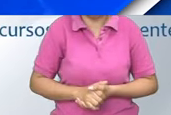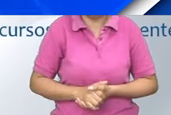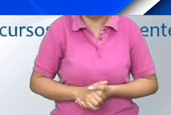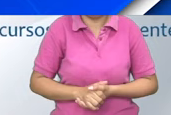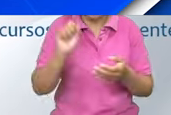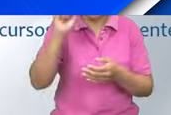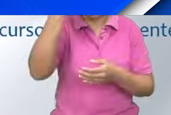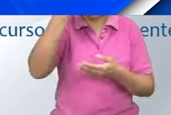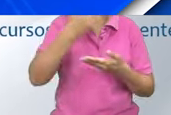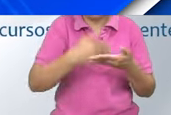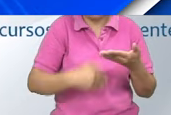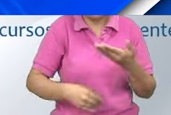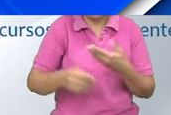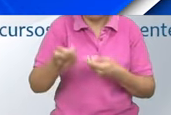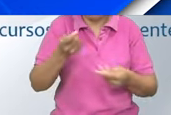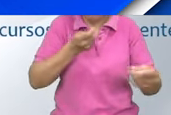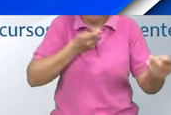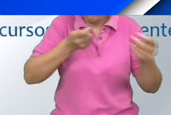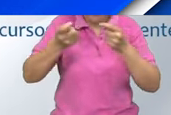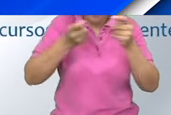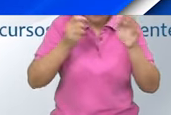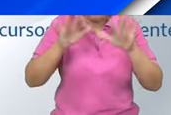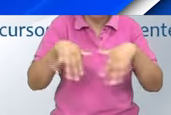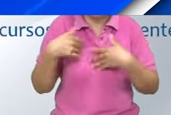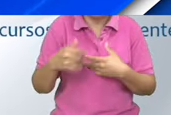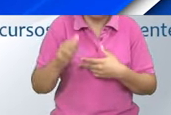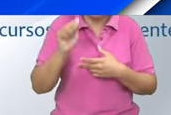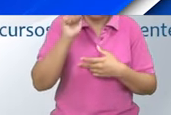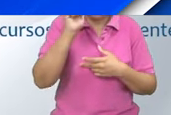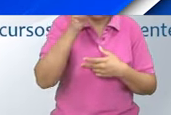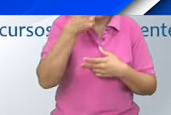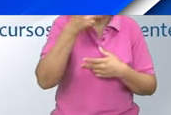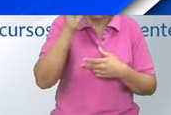correspondiendo a un porcentaje de fiscalización del